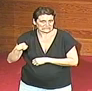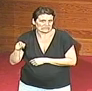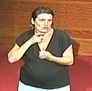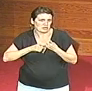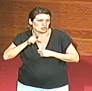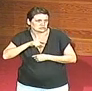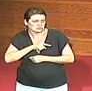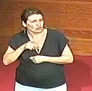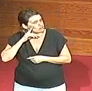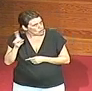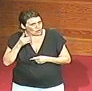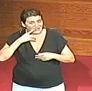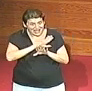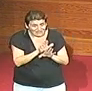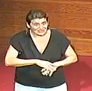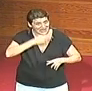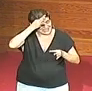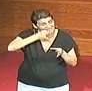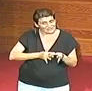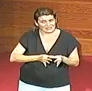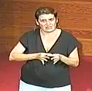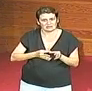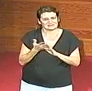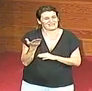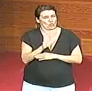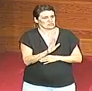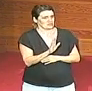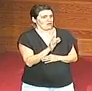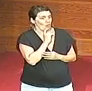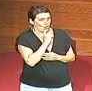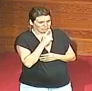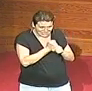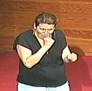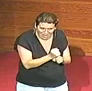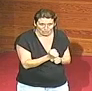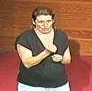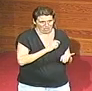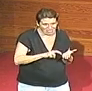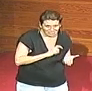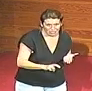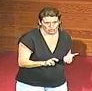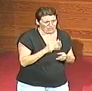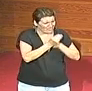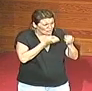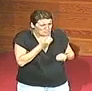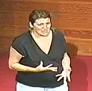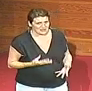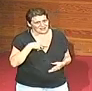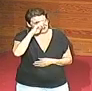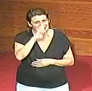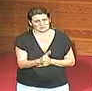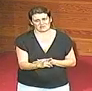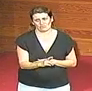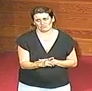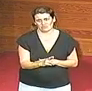final la credibilidad se demuestra andando y trabajando y haciéndolo bien y respetando a